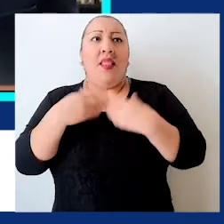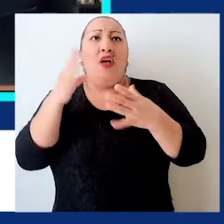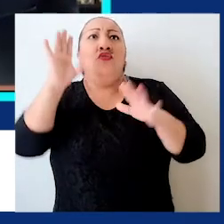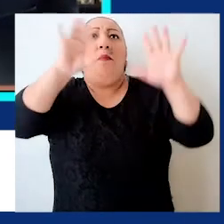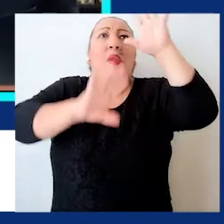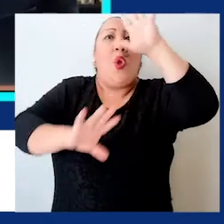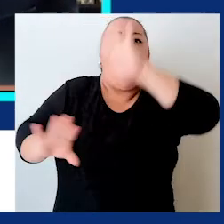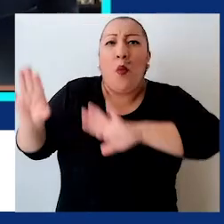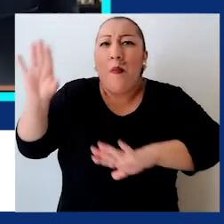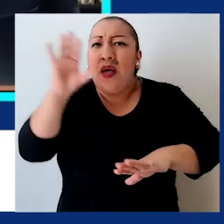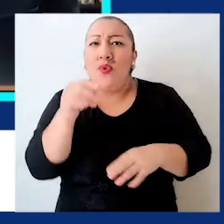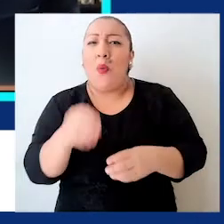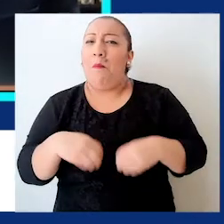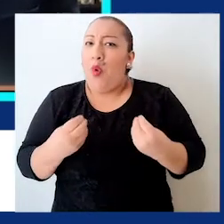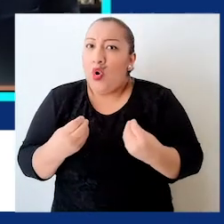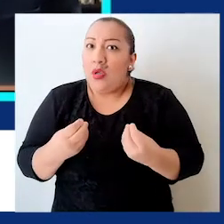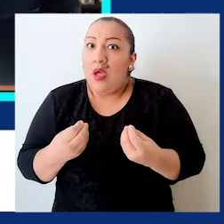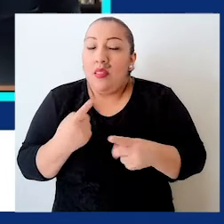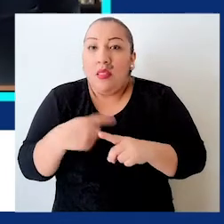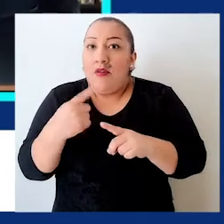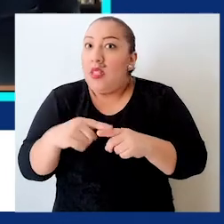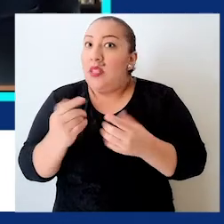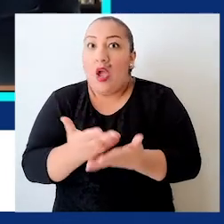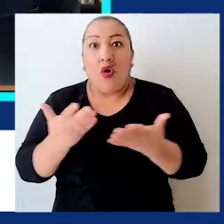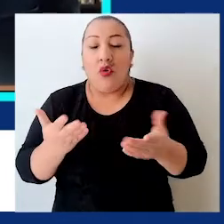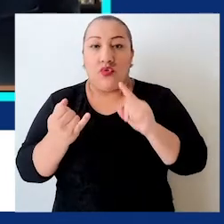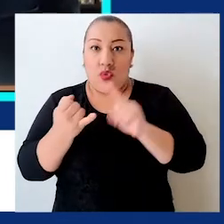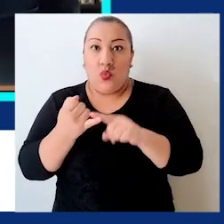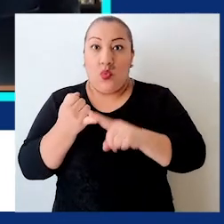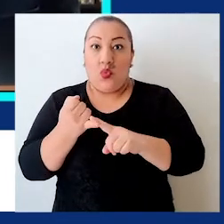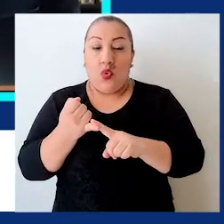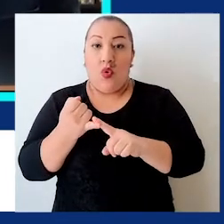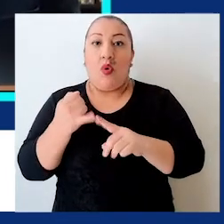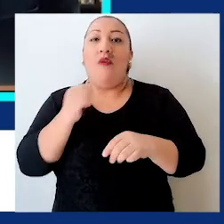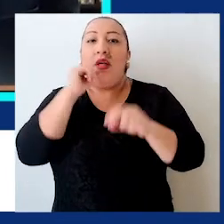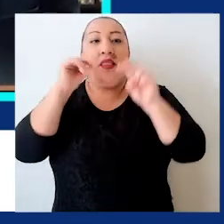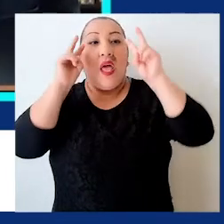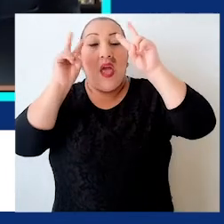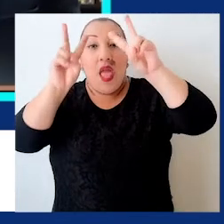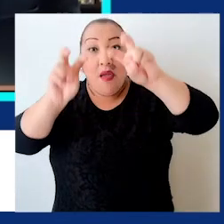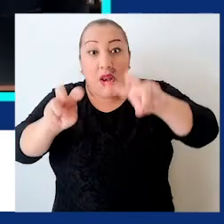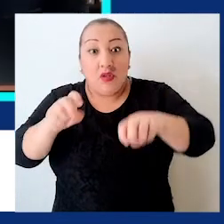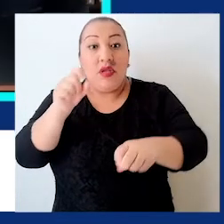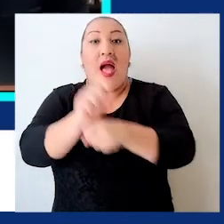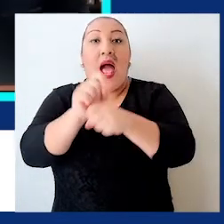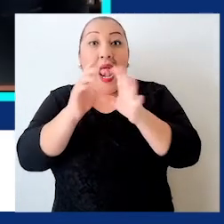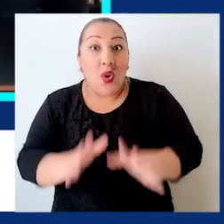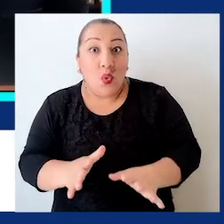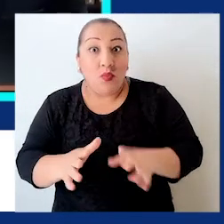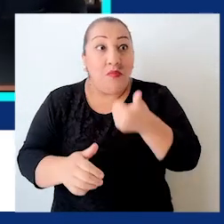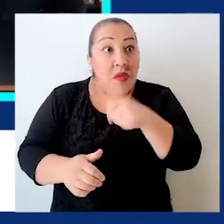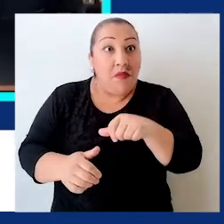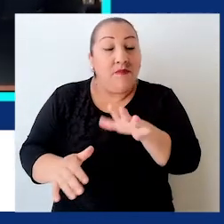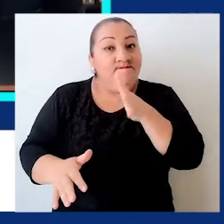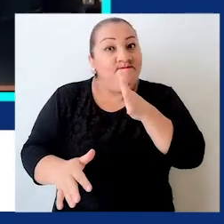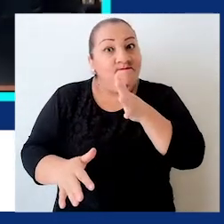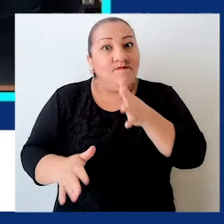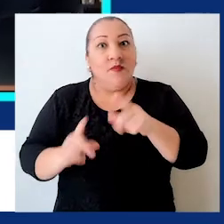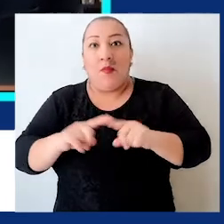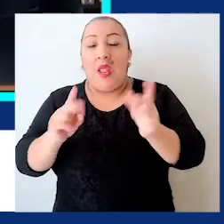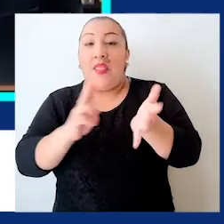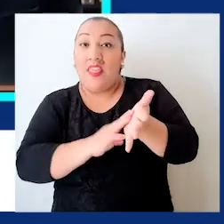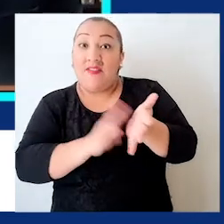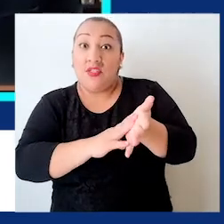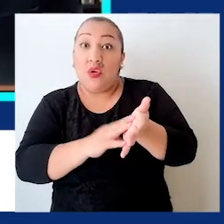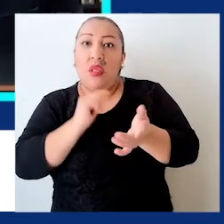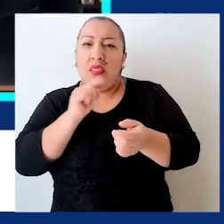preocupación respecto de dos aspectos. Primero, el tema de la evaluación de los estudiantes. En ese sentido, a la Defensoría del